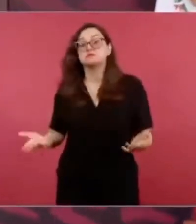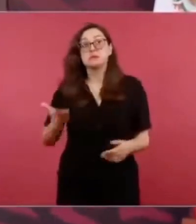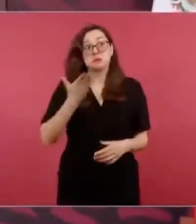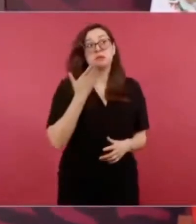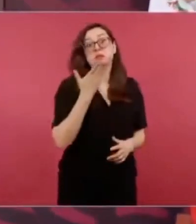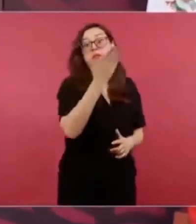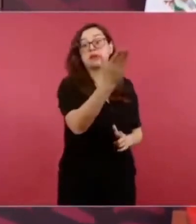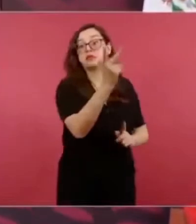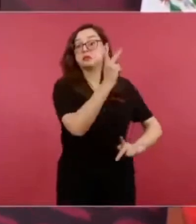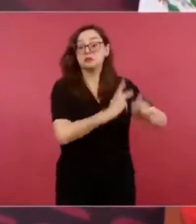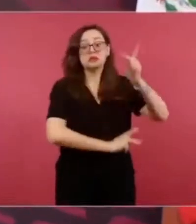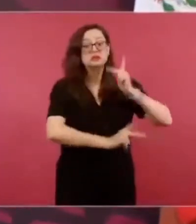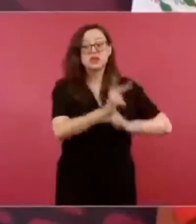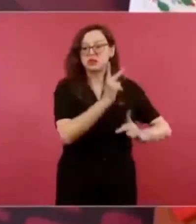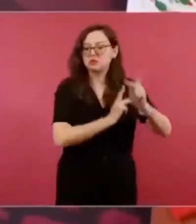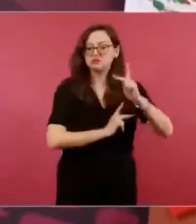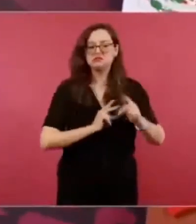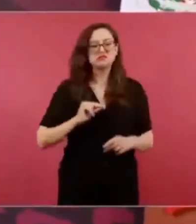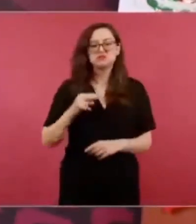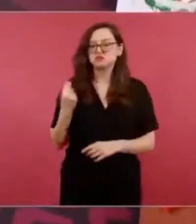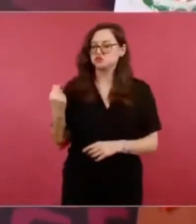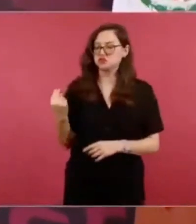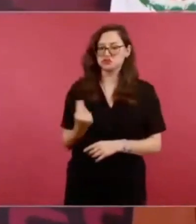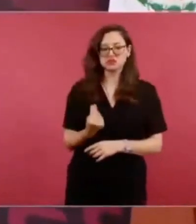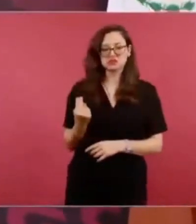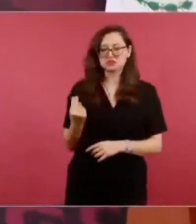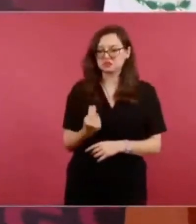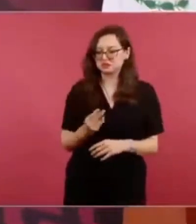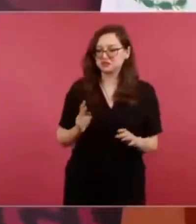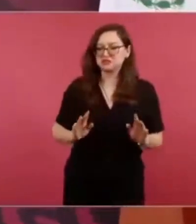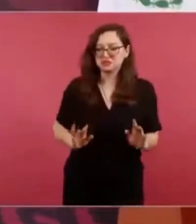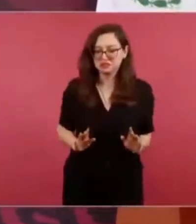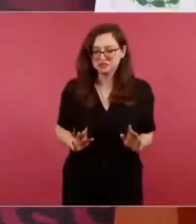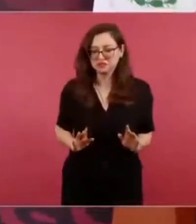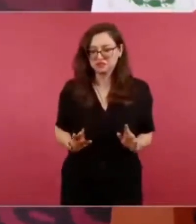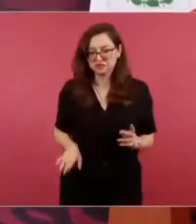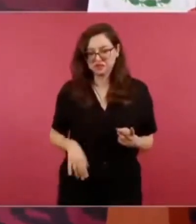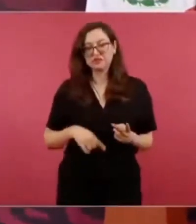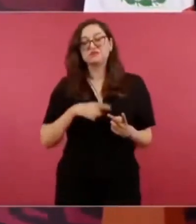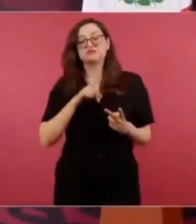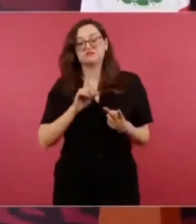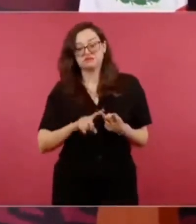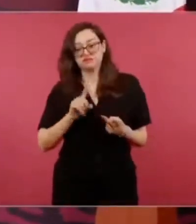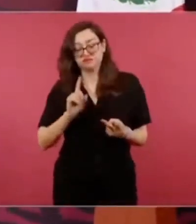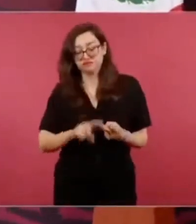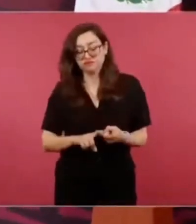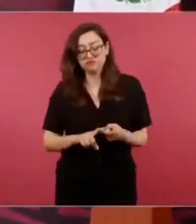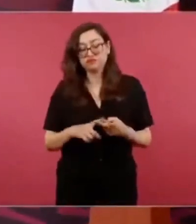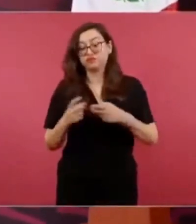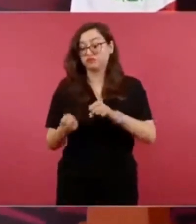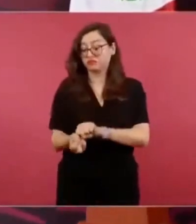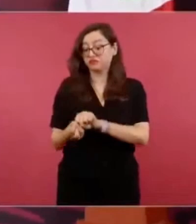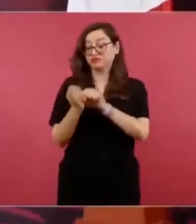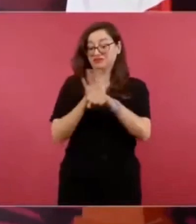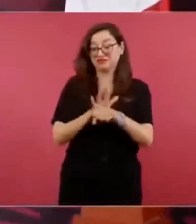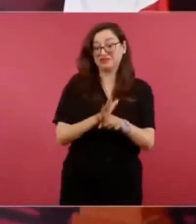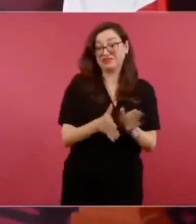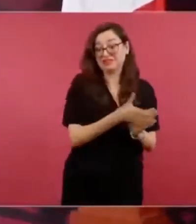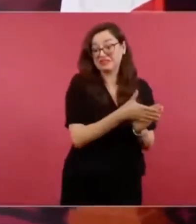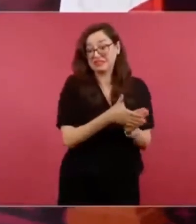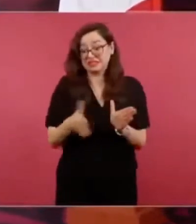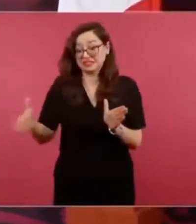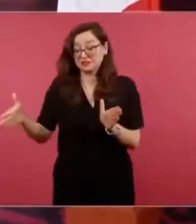por la pandemia. Fuimos de los países, también revísenlo, que menos crédito